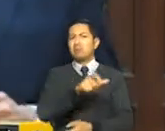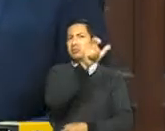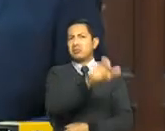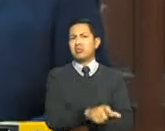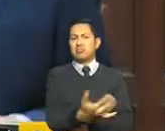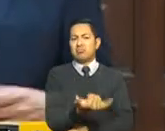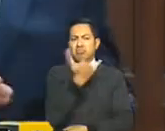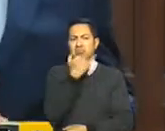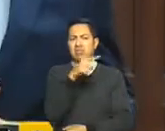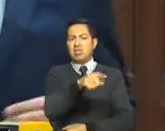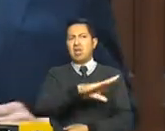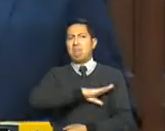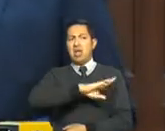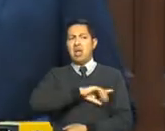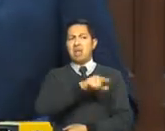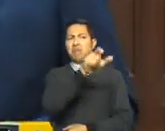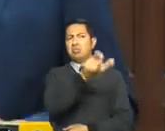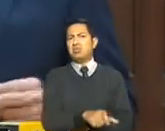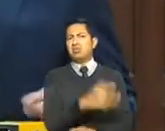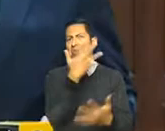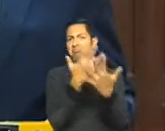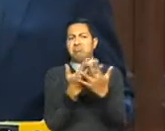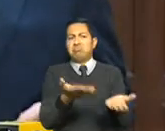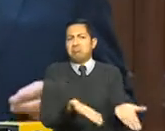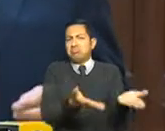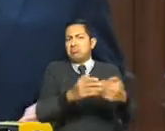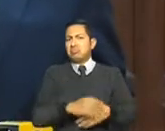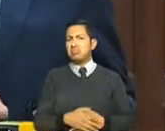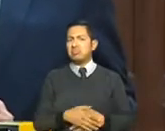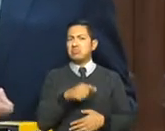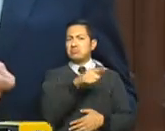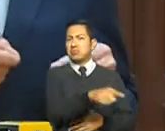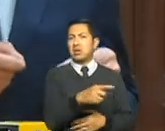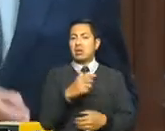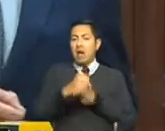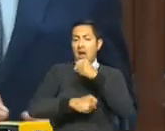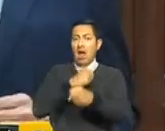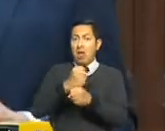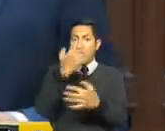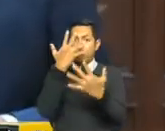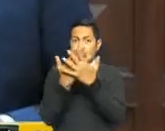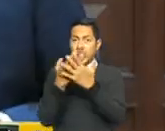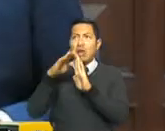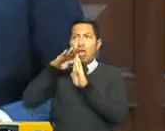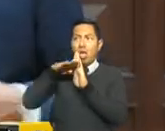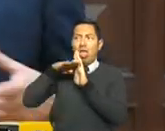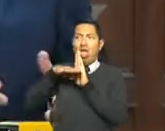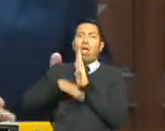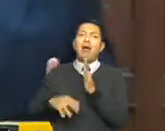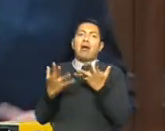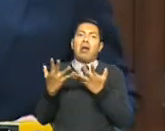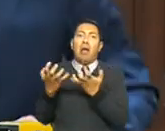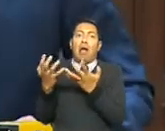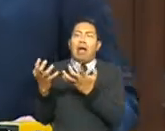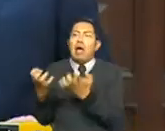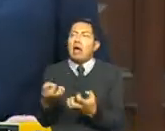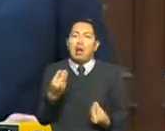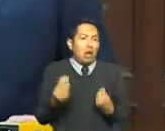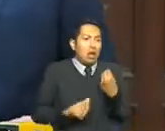prontuariado que está detenido, que busca reducir su pena de alguna